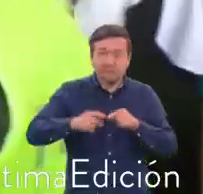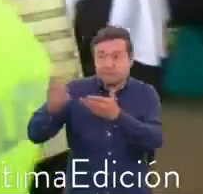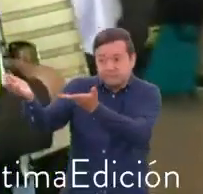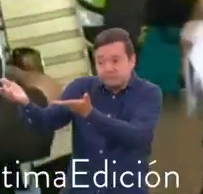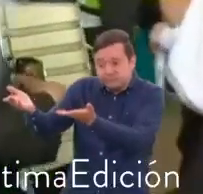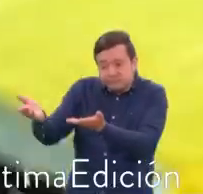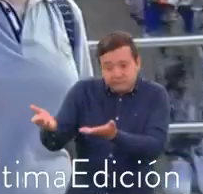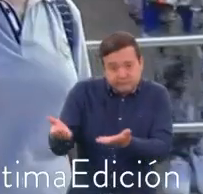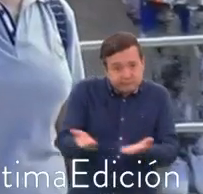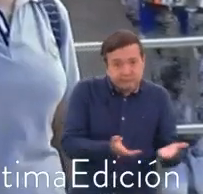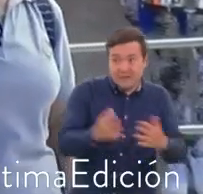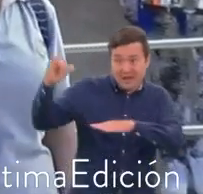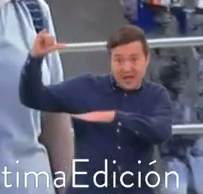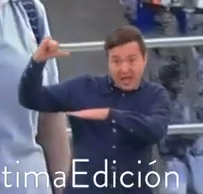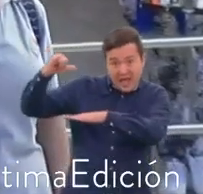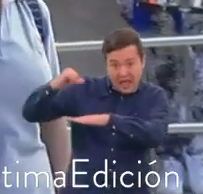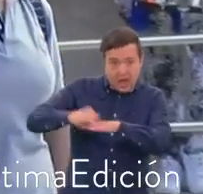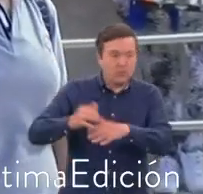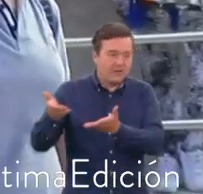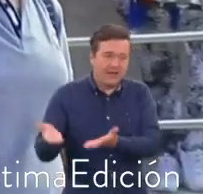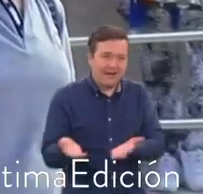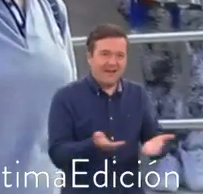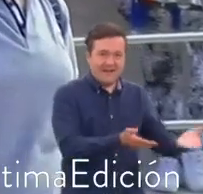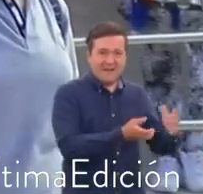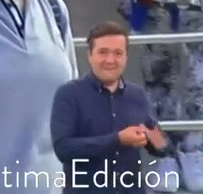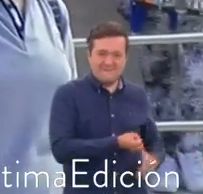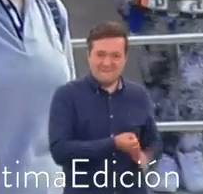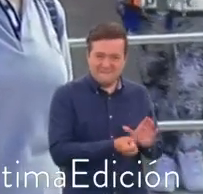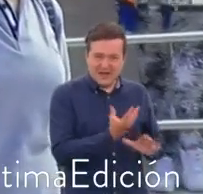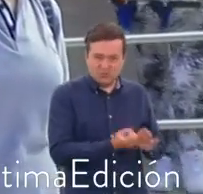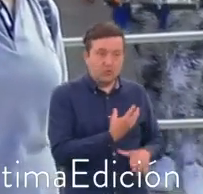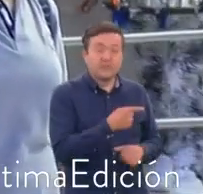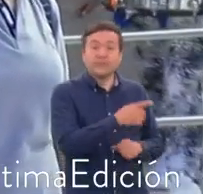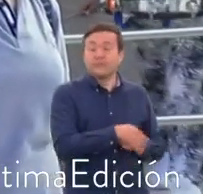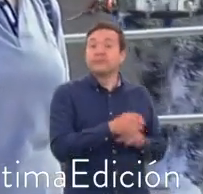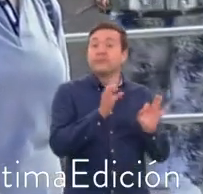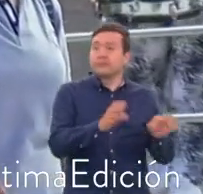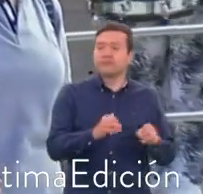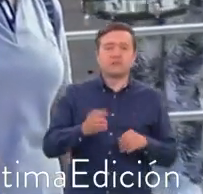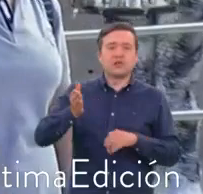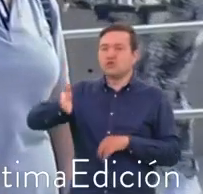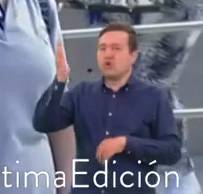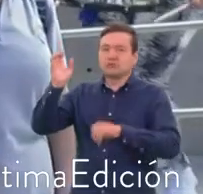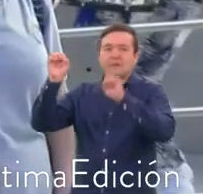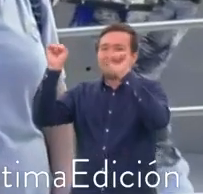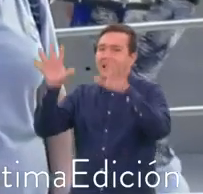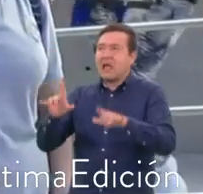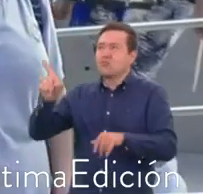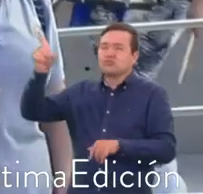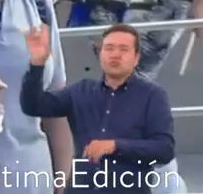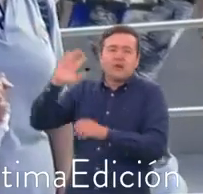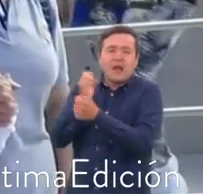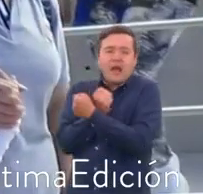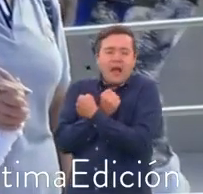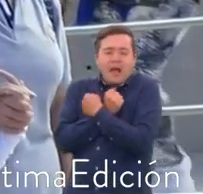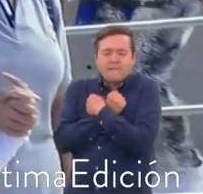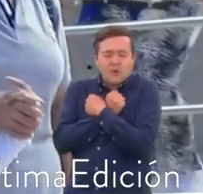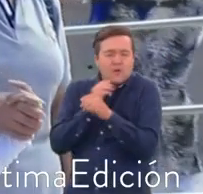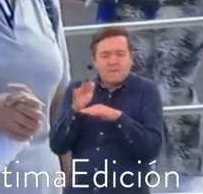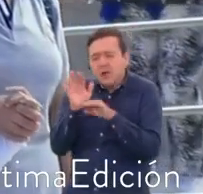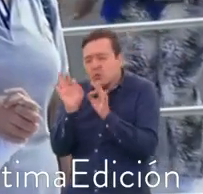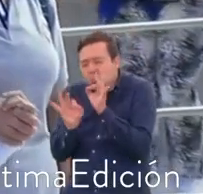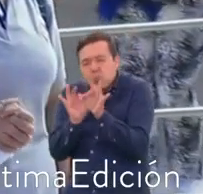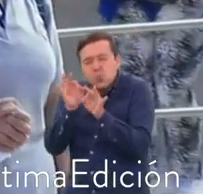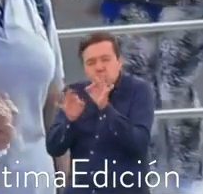Dios hizo un milagro en la vida de ella, Dios la sostuvo. En su infinito amor, es una gran